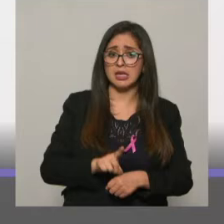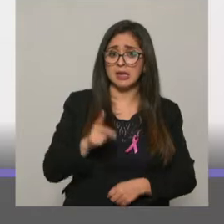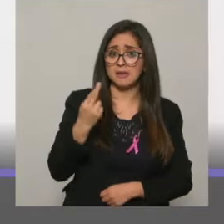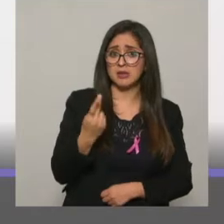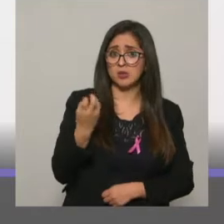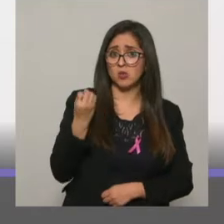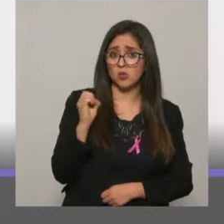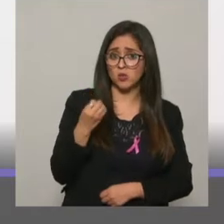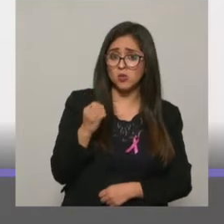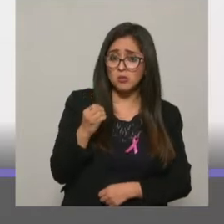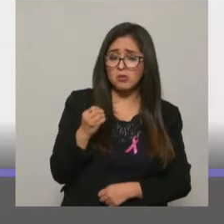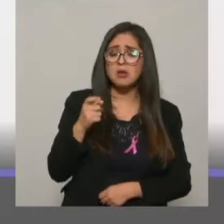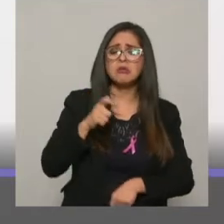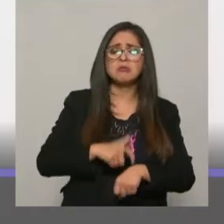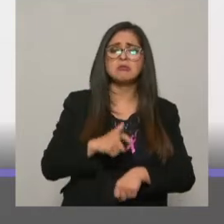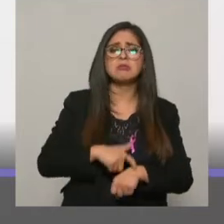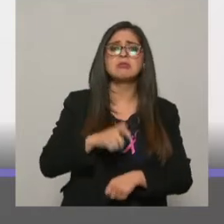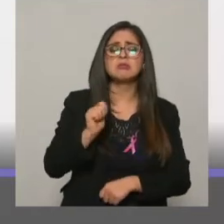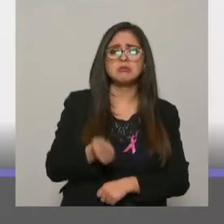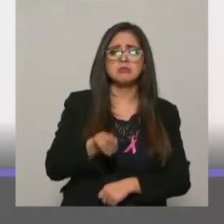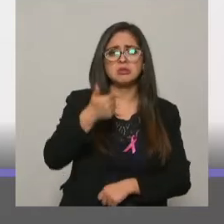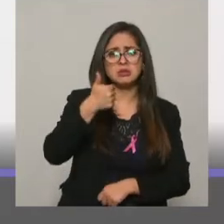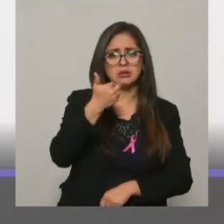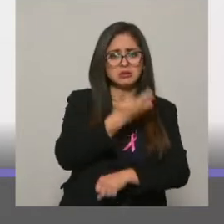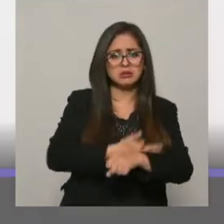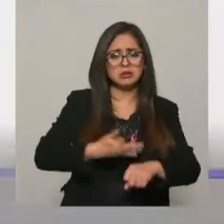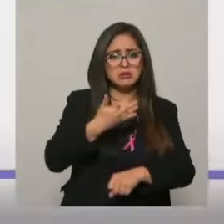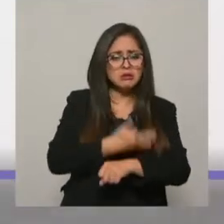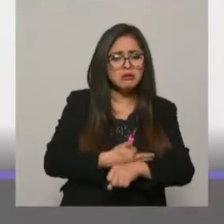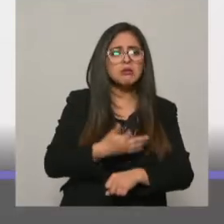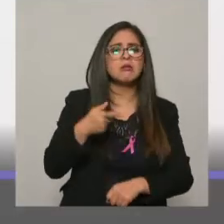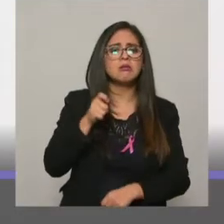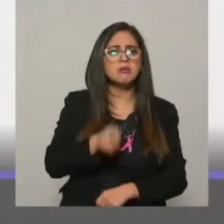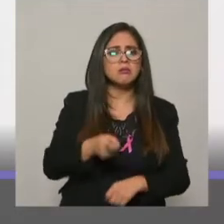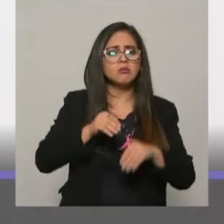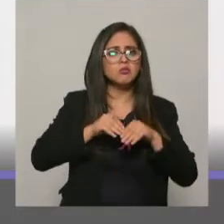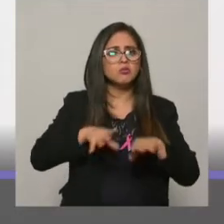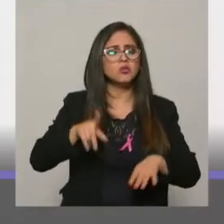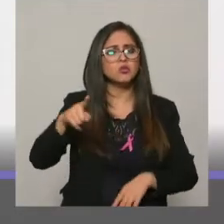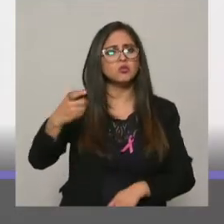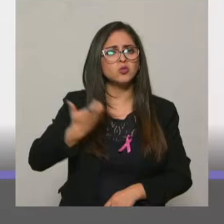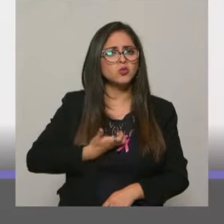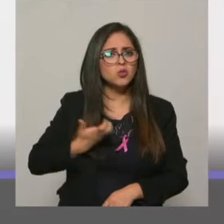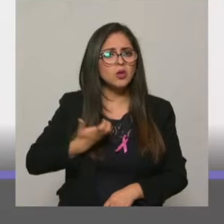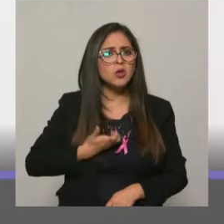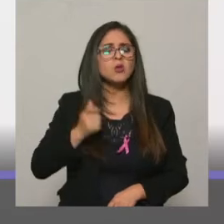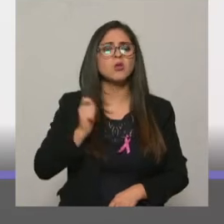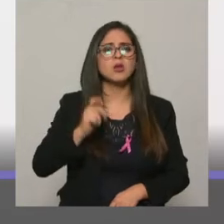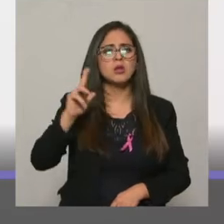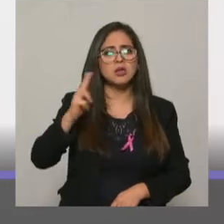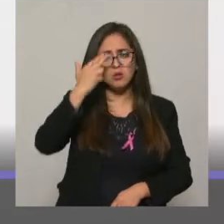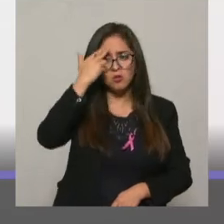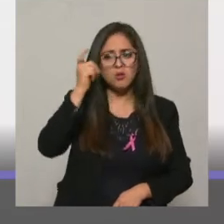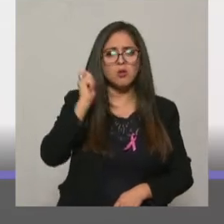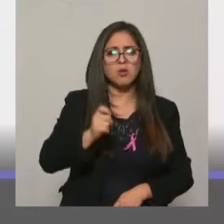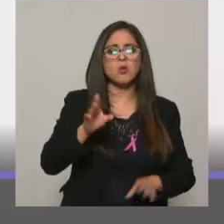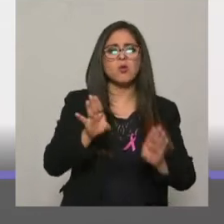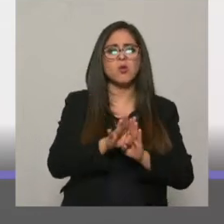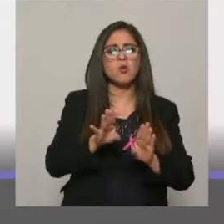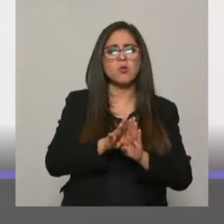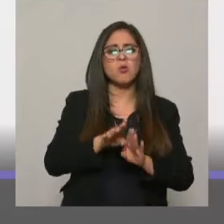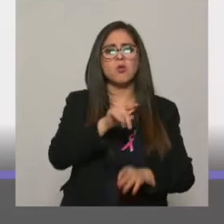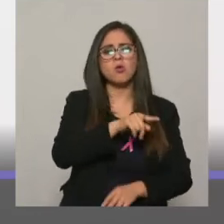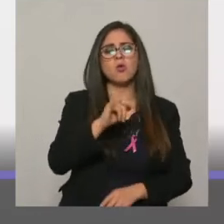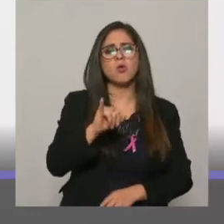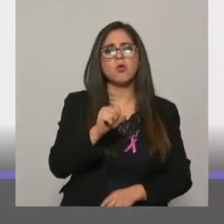de octubre, a partir de las 6 de la tarde, tendremos en el Zócalo el homenaje a José José.